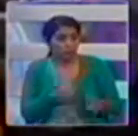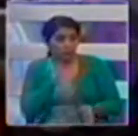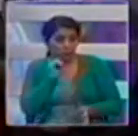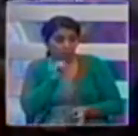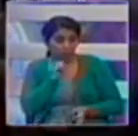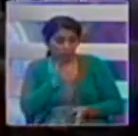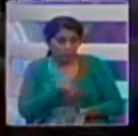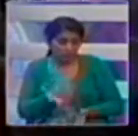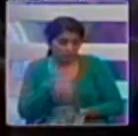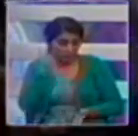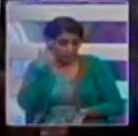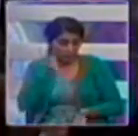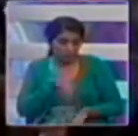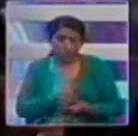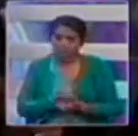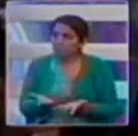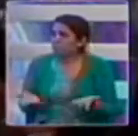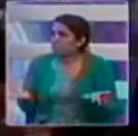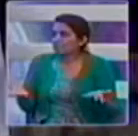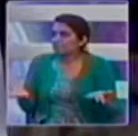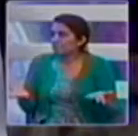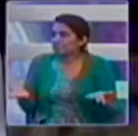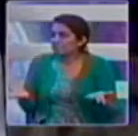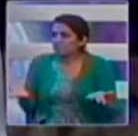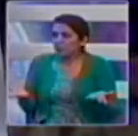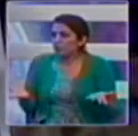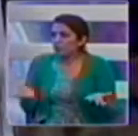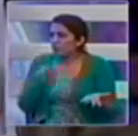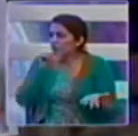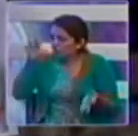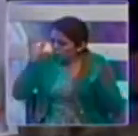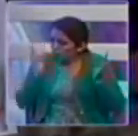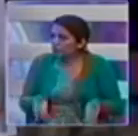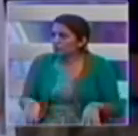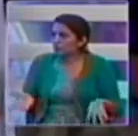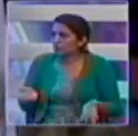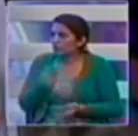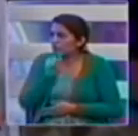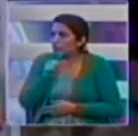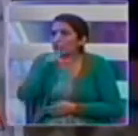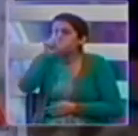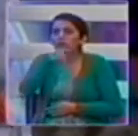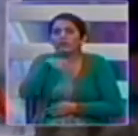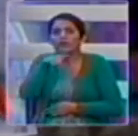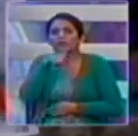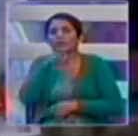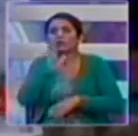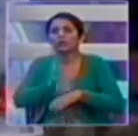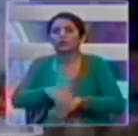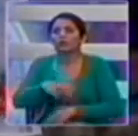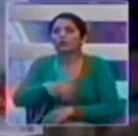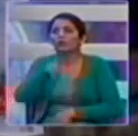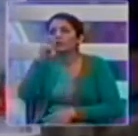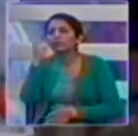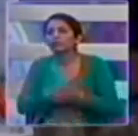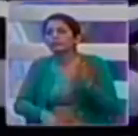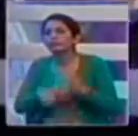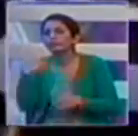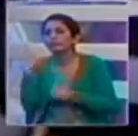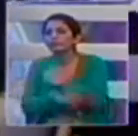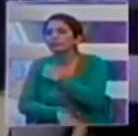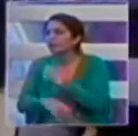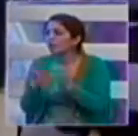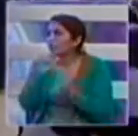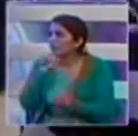¿No se resuelve nada? No, hasta el momento no se ha hecho justicia porque no hay un responsable, no hay personas sancionadas en este caso. ¿Qué es lo que espera usted de aquí en